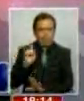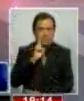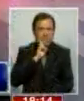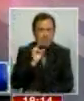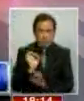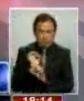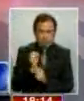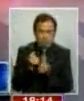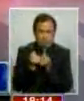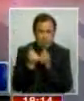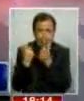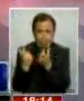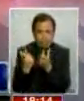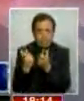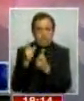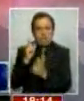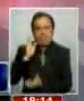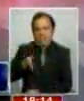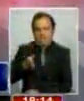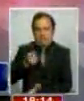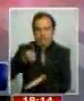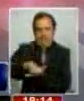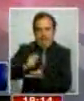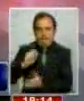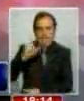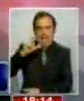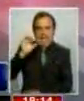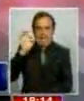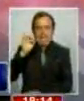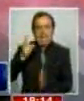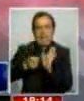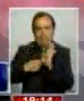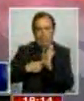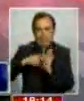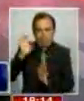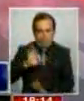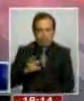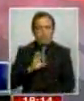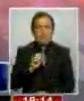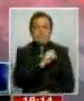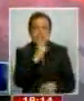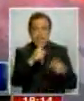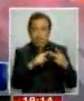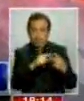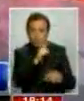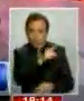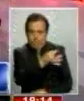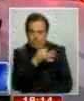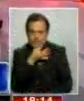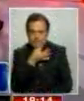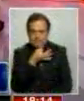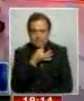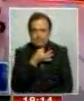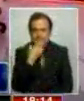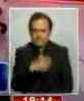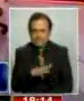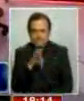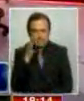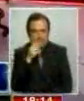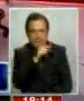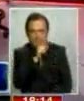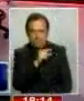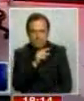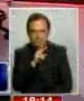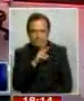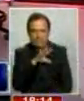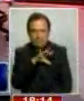está concentrado ahí. Eso es una cosa. ¿Ah? Lo segundo que tú estás mencionando, y que estás, creo que te escuché hablar de la